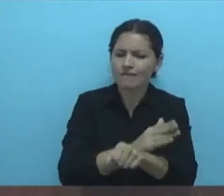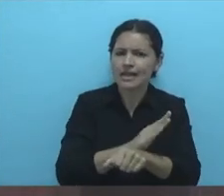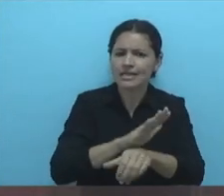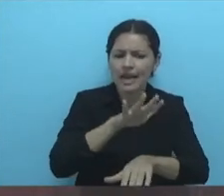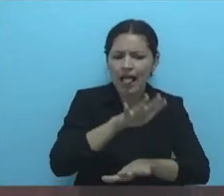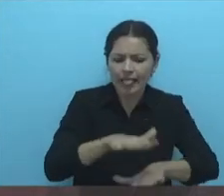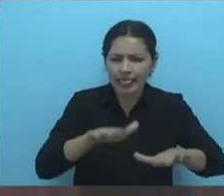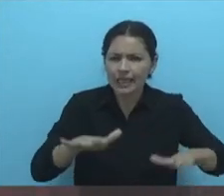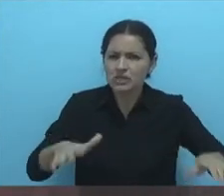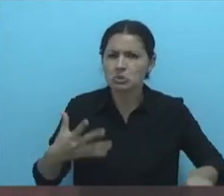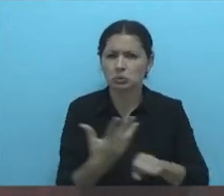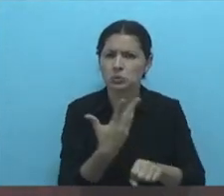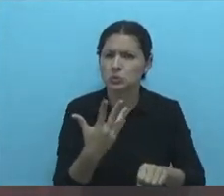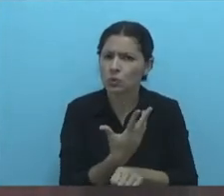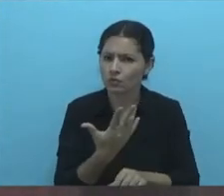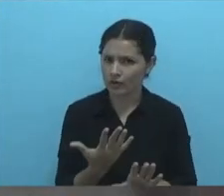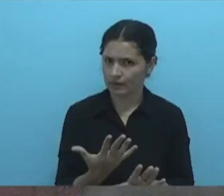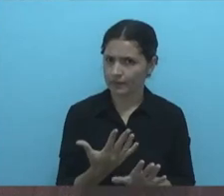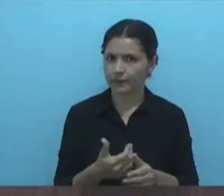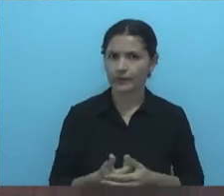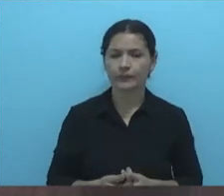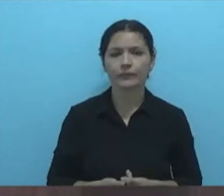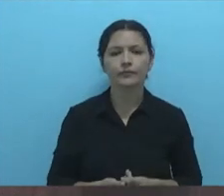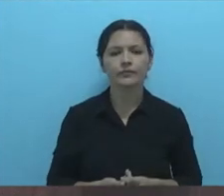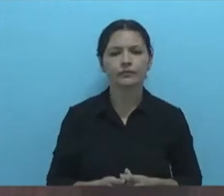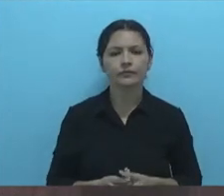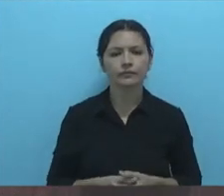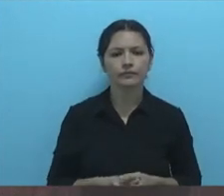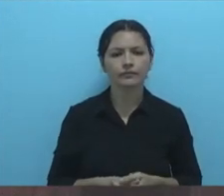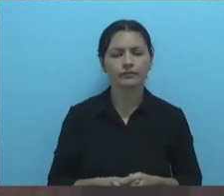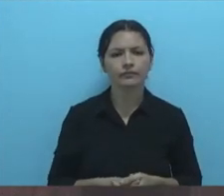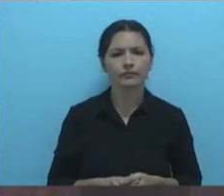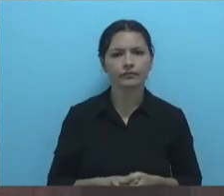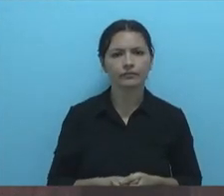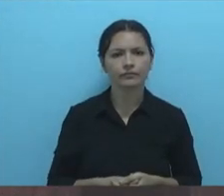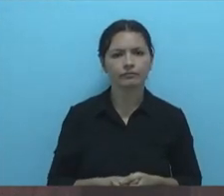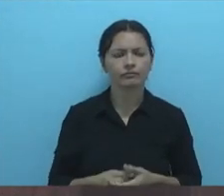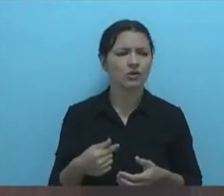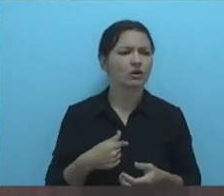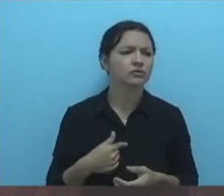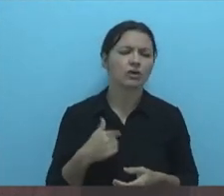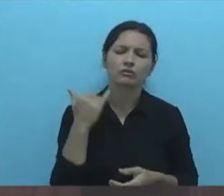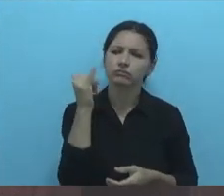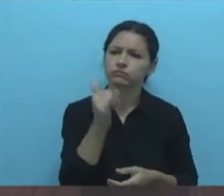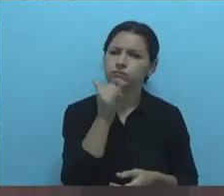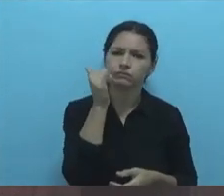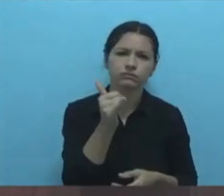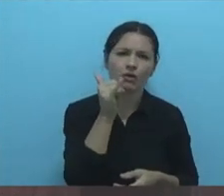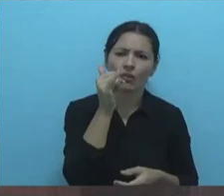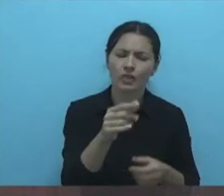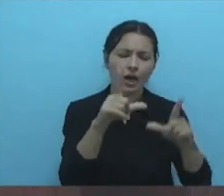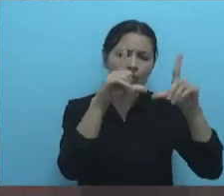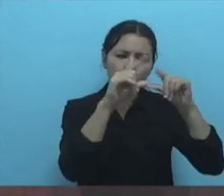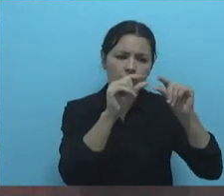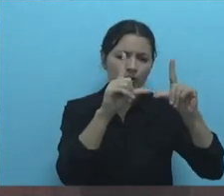más pase por lo que Lucio pasó en la Argentina y por eso venimos relatando Y contando de la cantidad de cifras